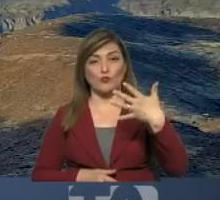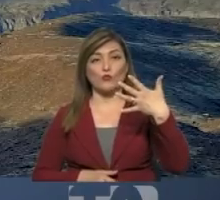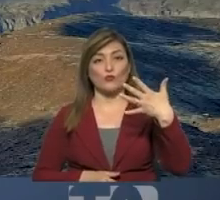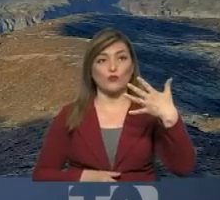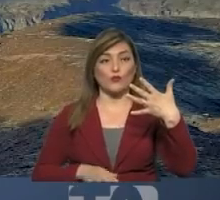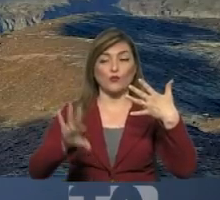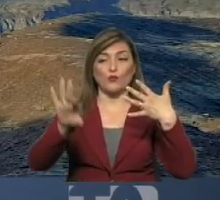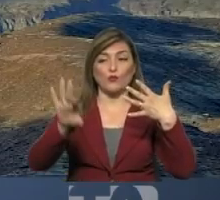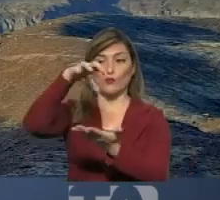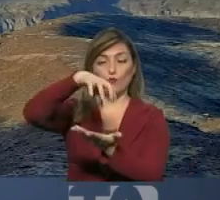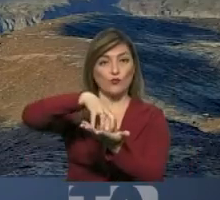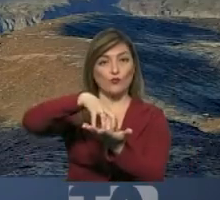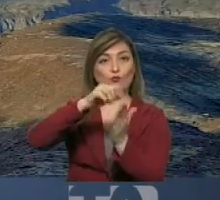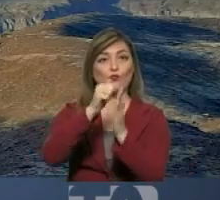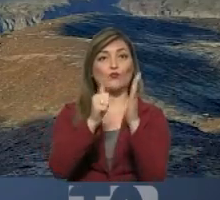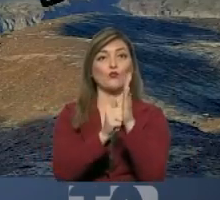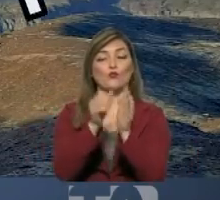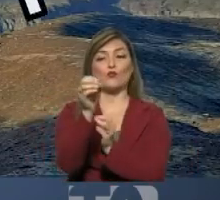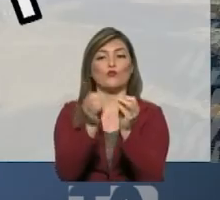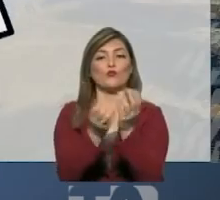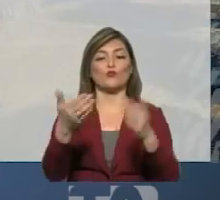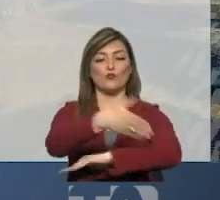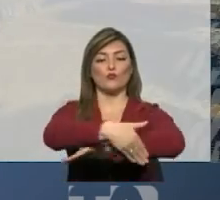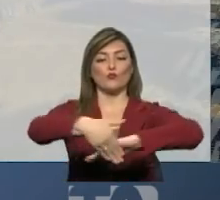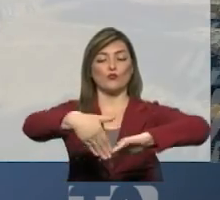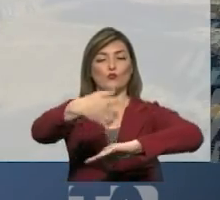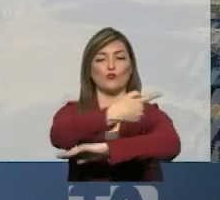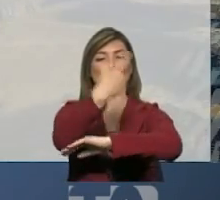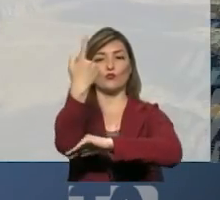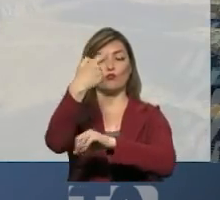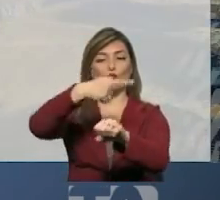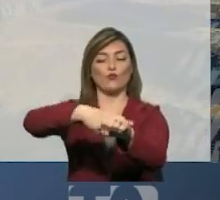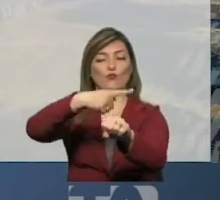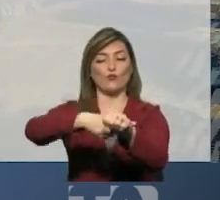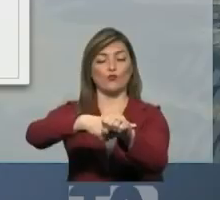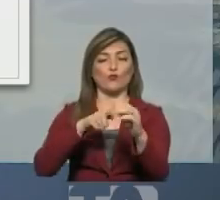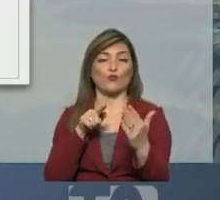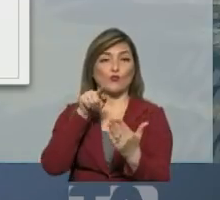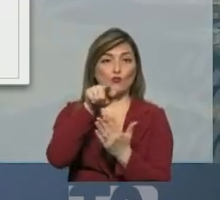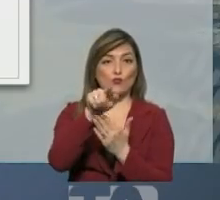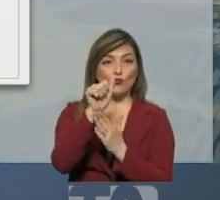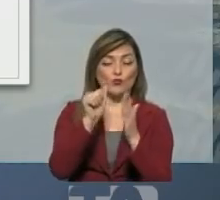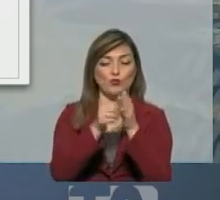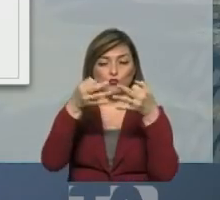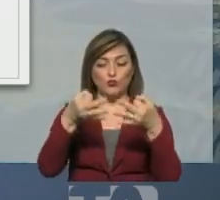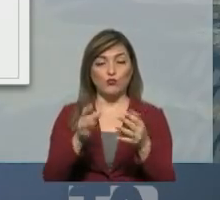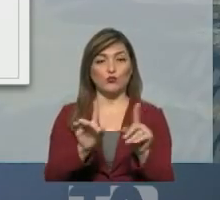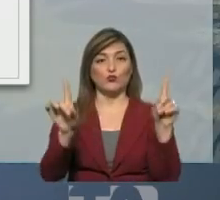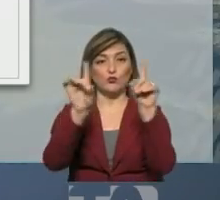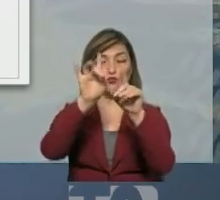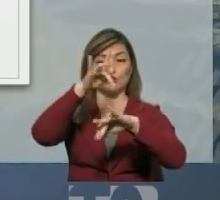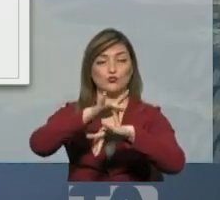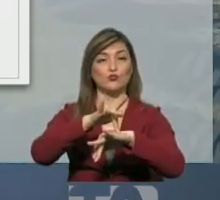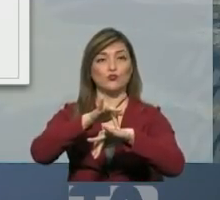Escoja la provincia y agencia donde realizará el trámite, el día y la hora, y haga clic en Agendar. Confirme los datos de su cita